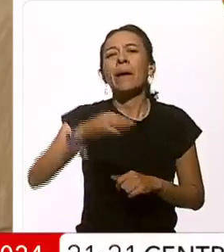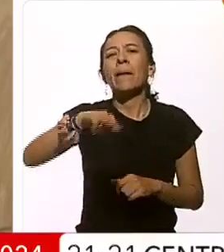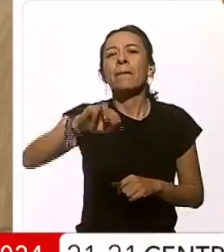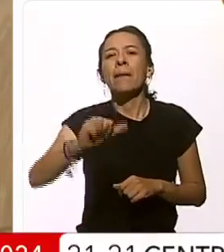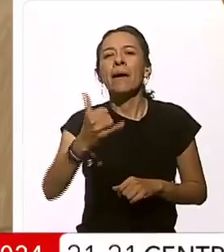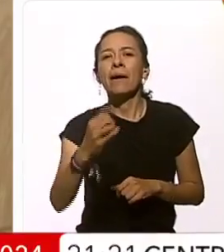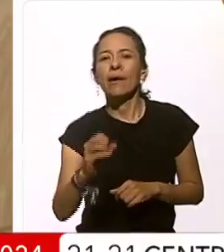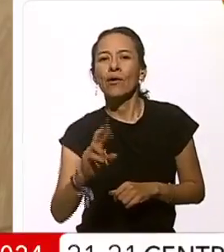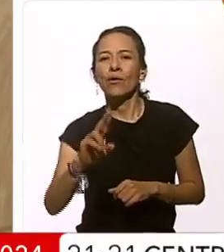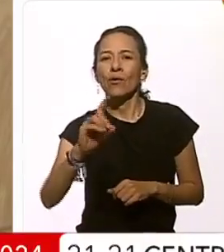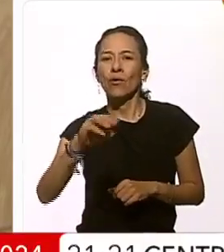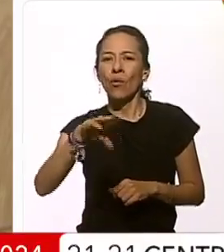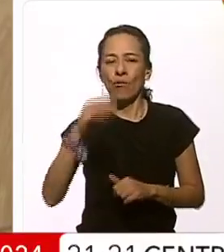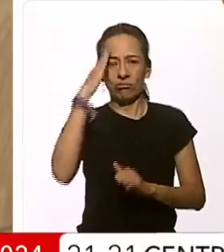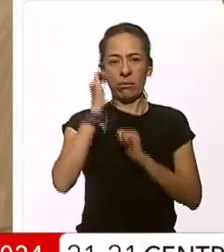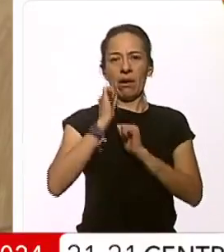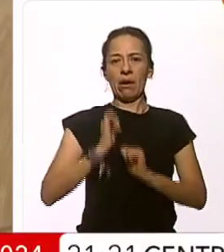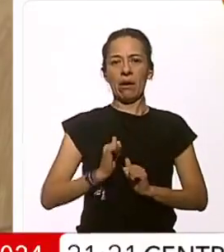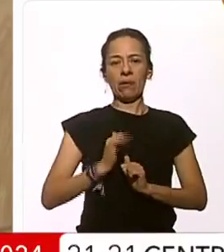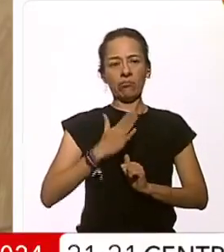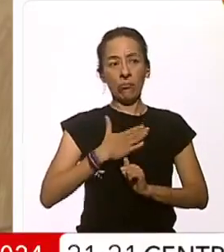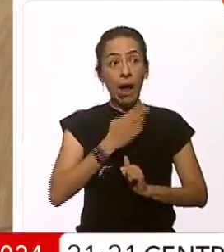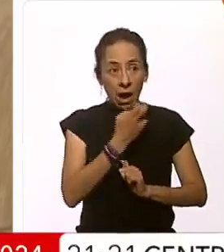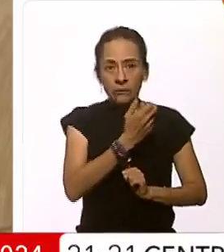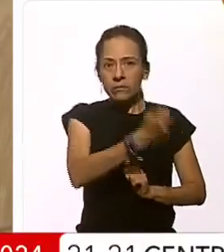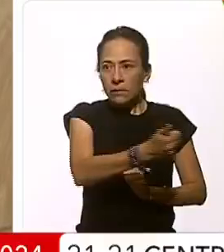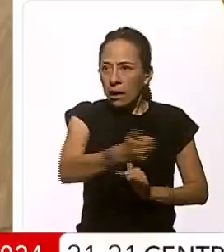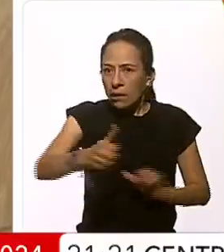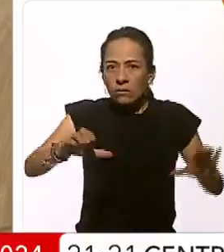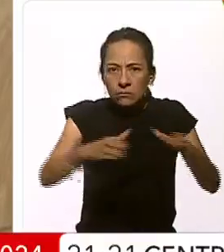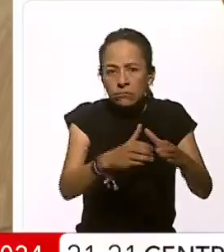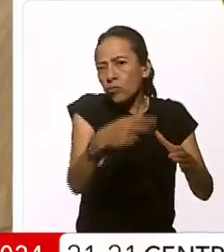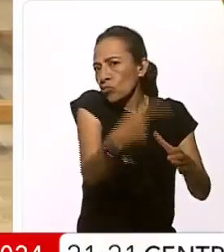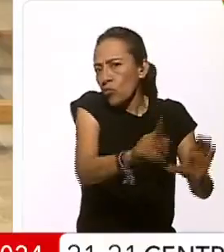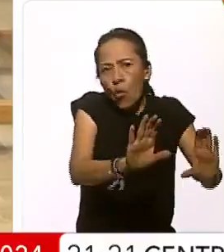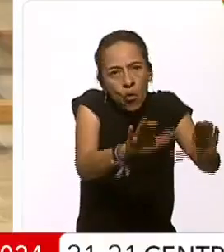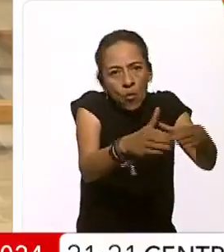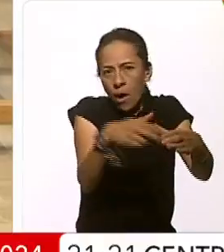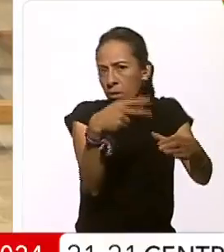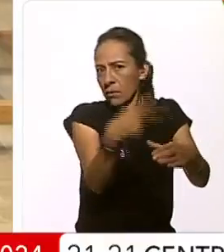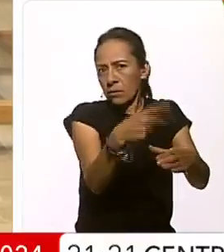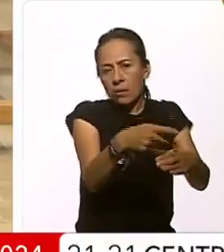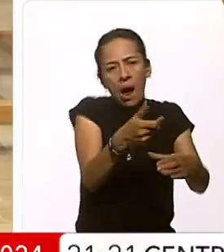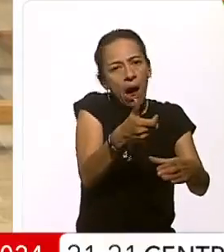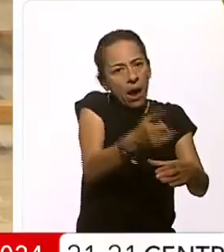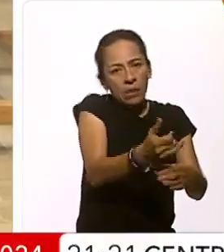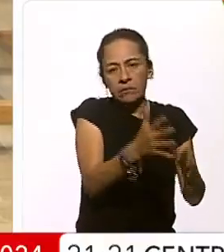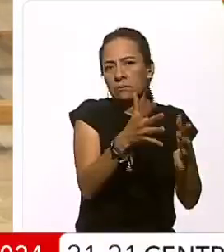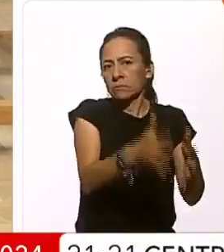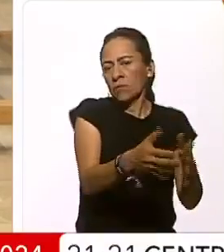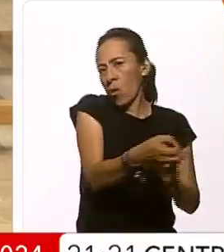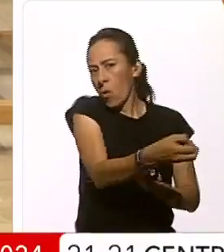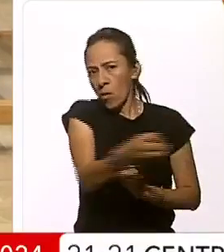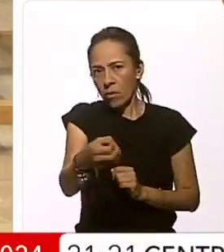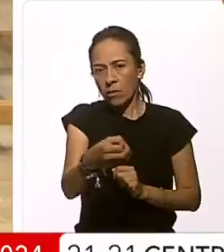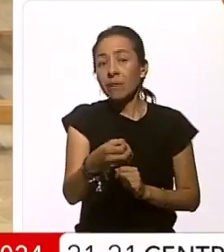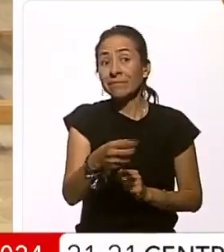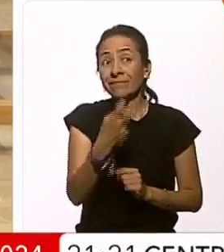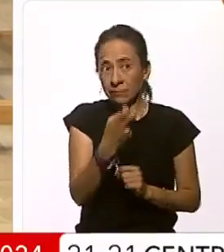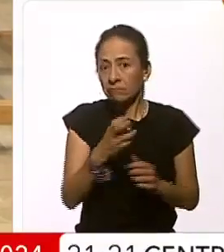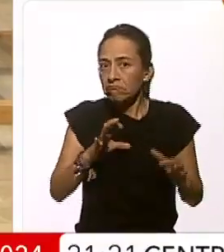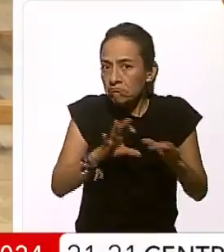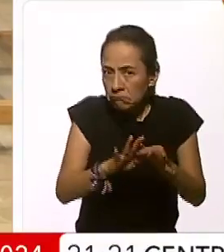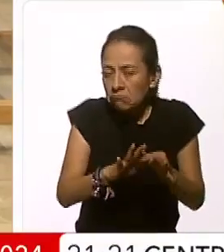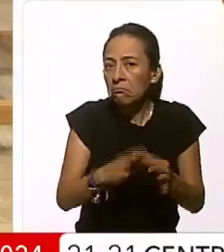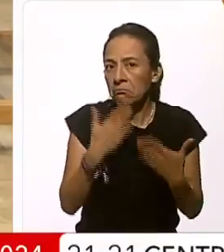estado. Y esta organización comunitaria ayuda muchísimo, porque nosotros vamos a entregar esta etapa, estamos entregando